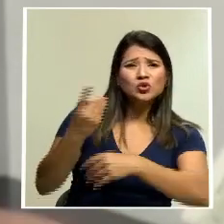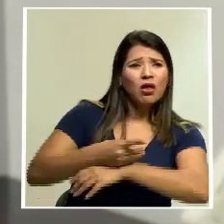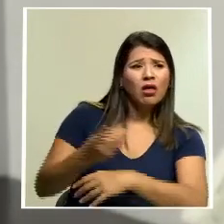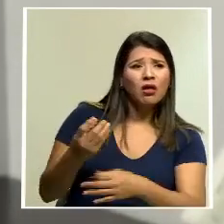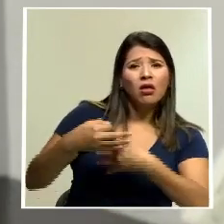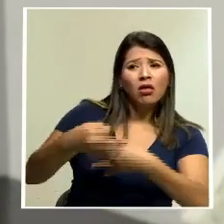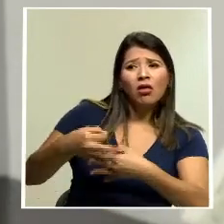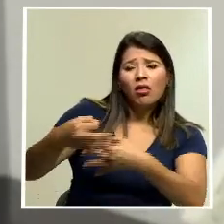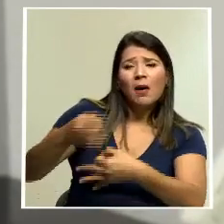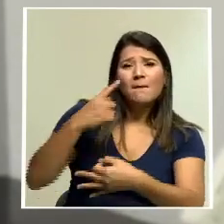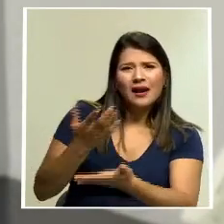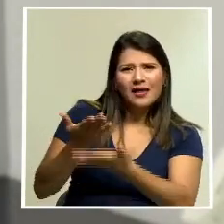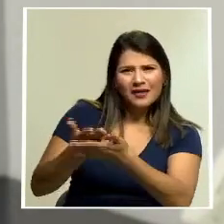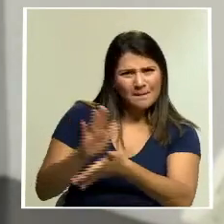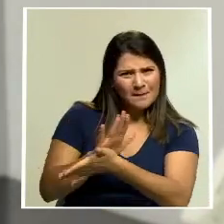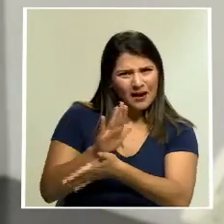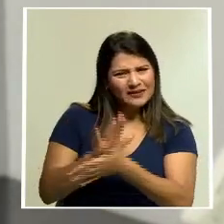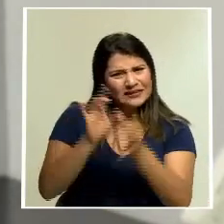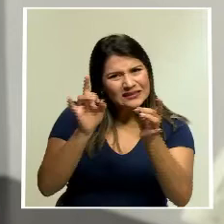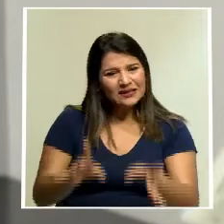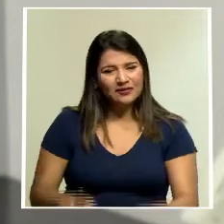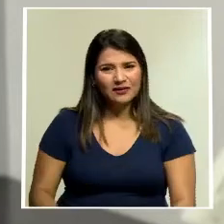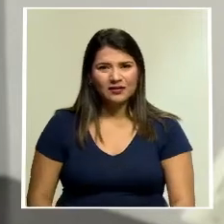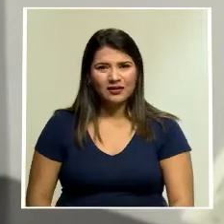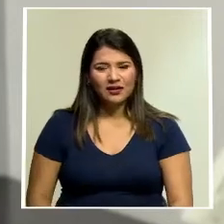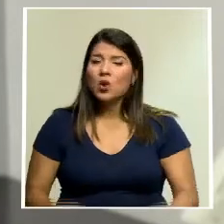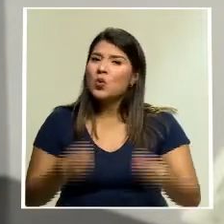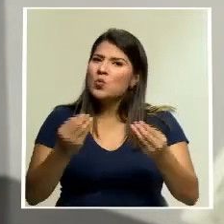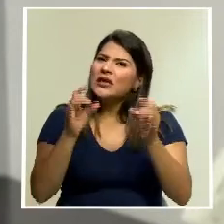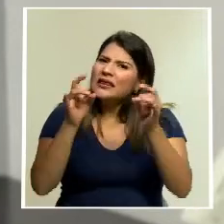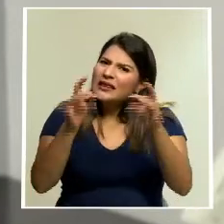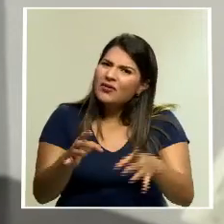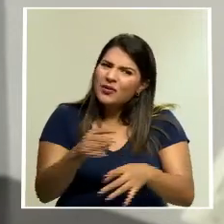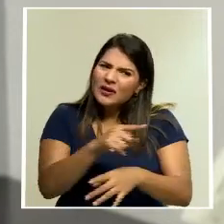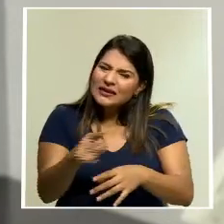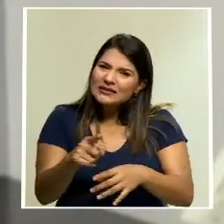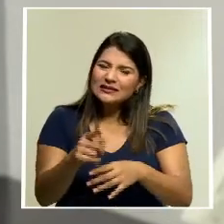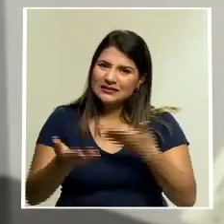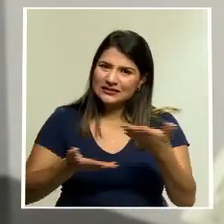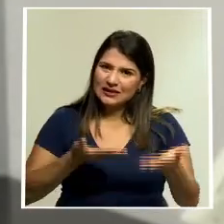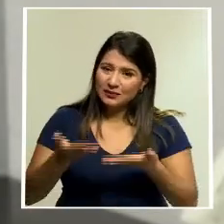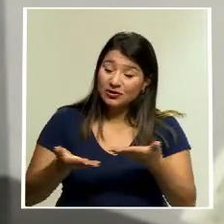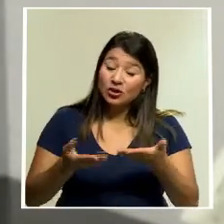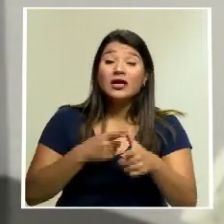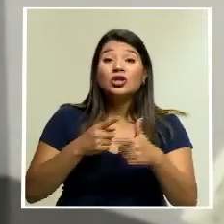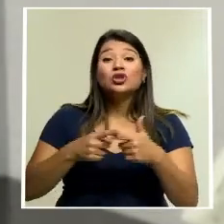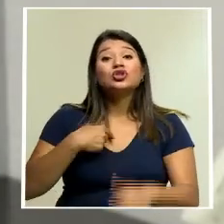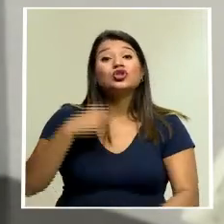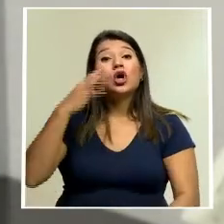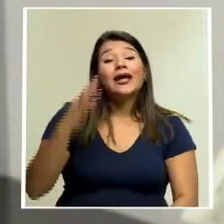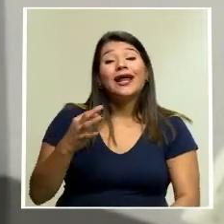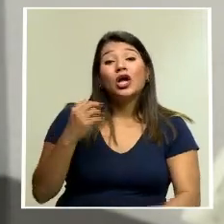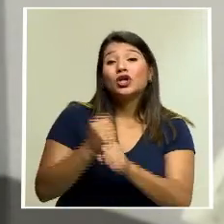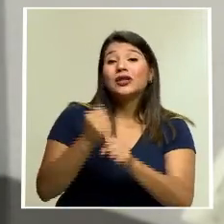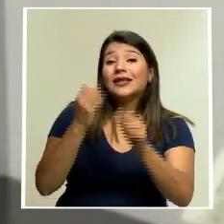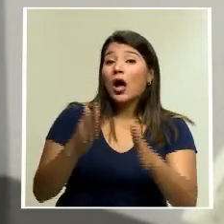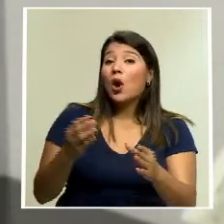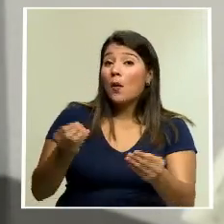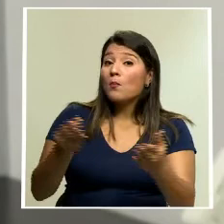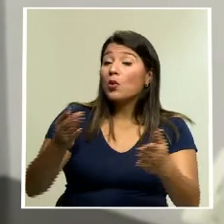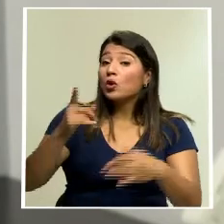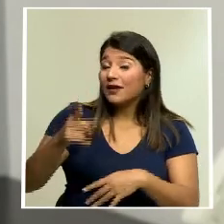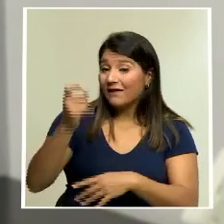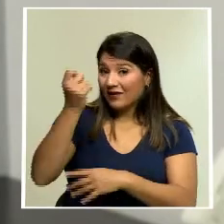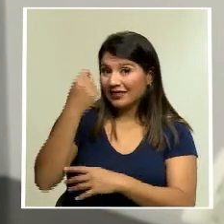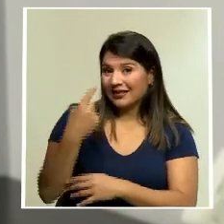un papel? ¿Qué cosa más terrible es ese tipo de acciones? Entonces creo que el funcionario público tiene que